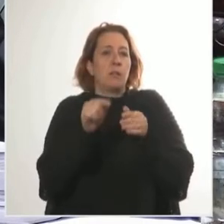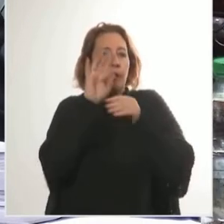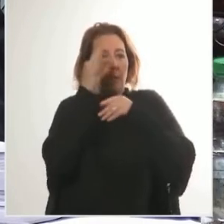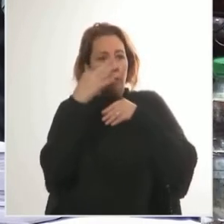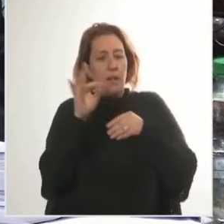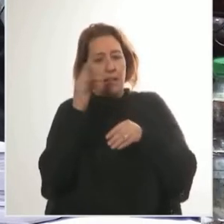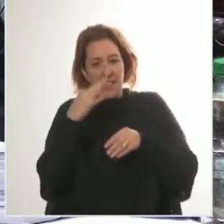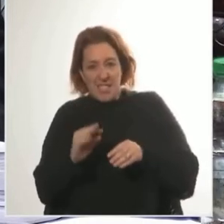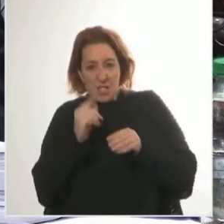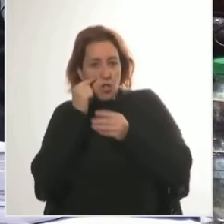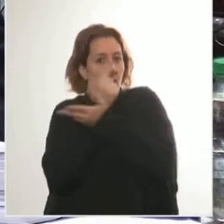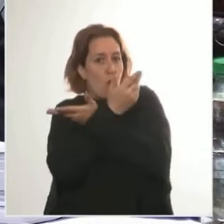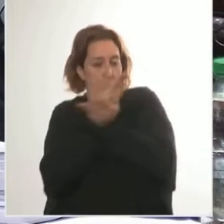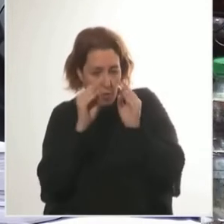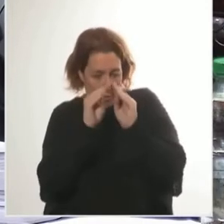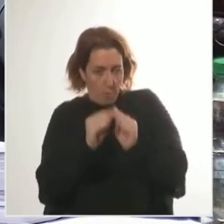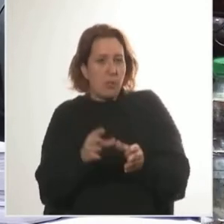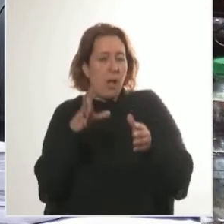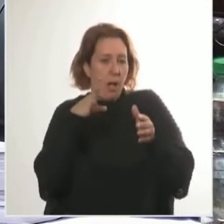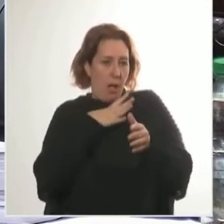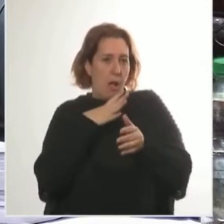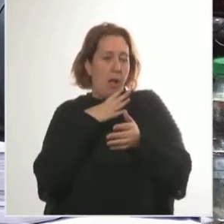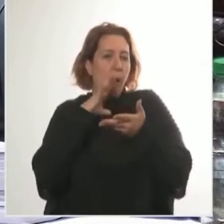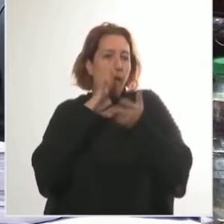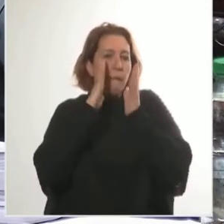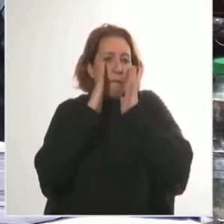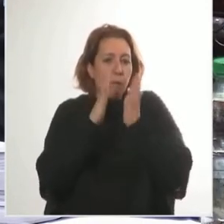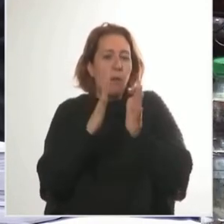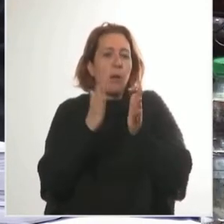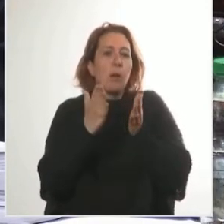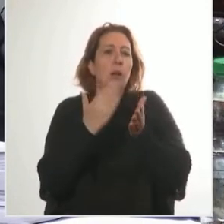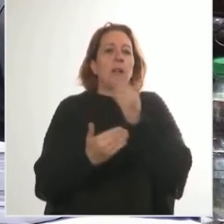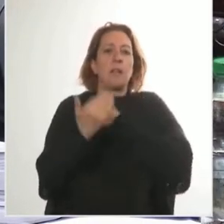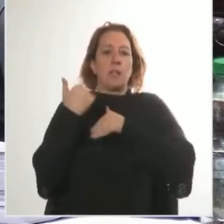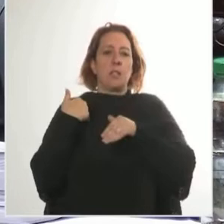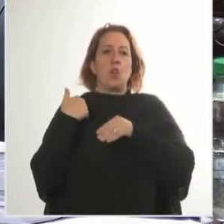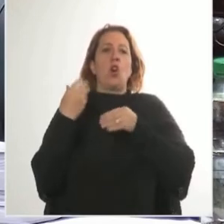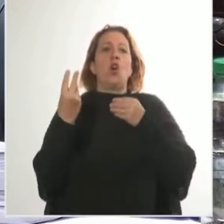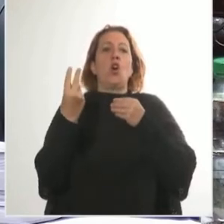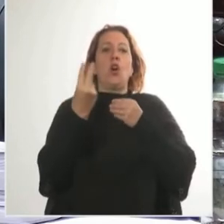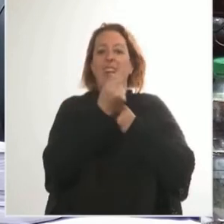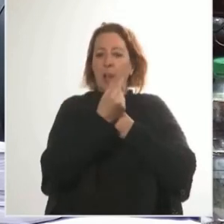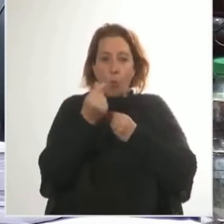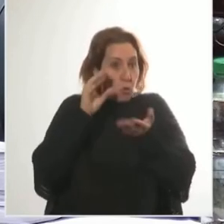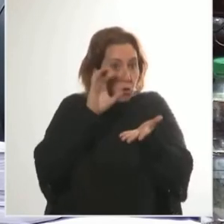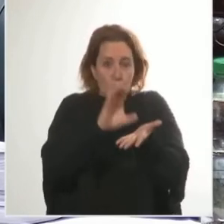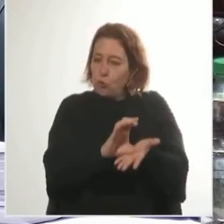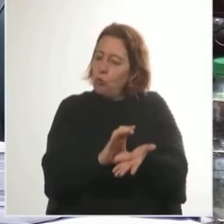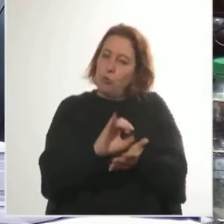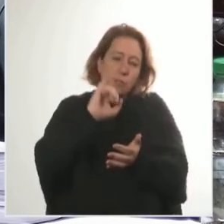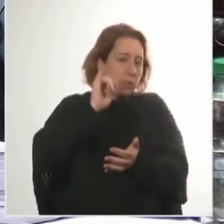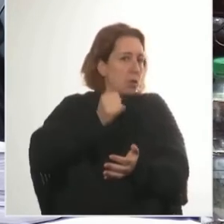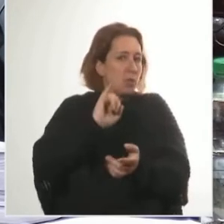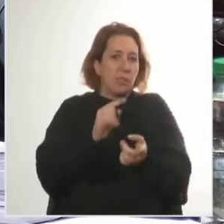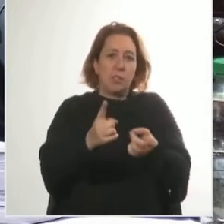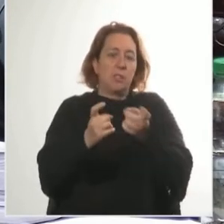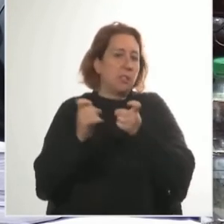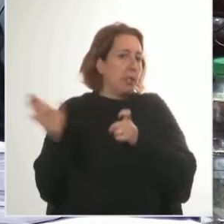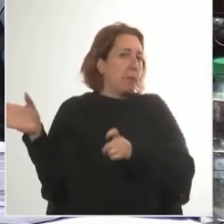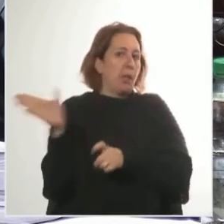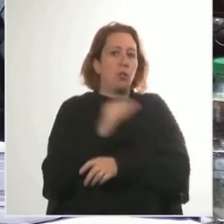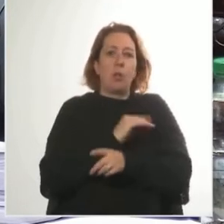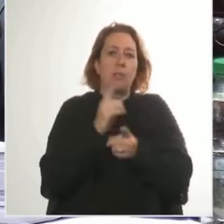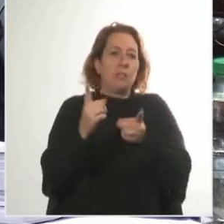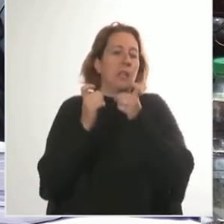de cuentas, está en el enfoque del retaseo de recursos imprescindibles para todas las